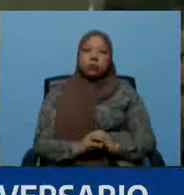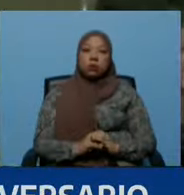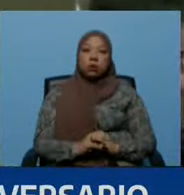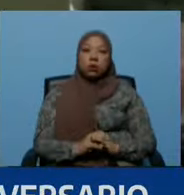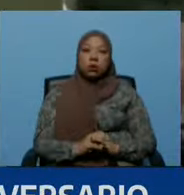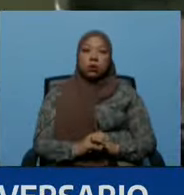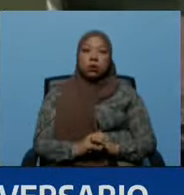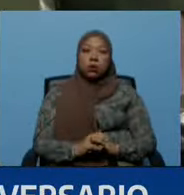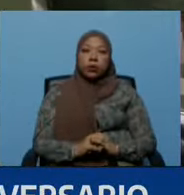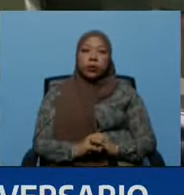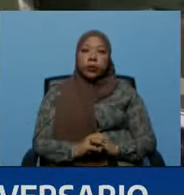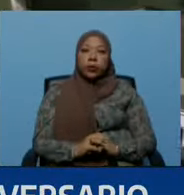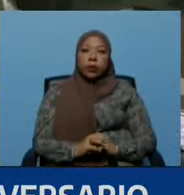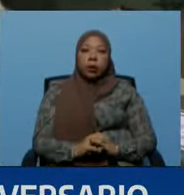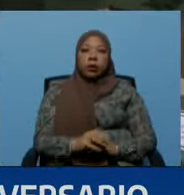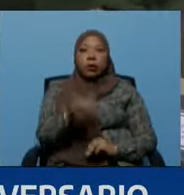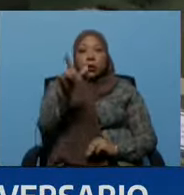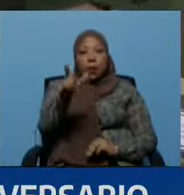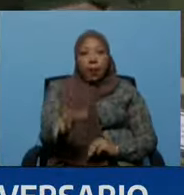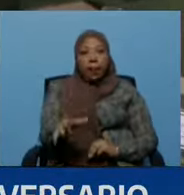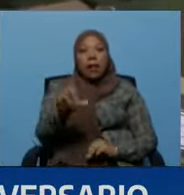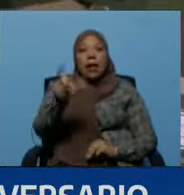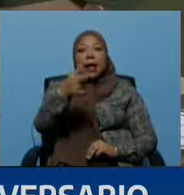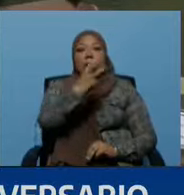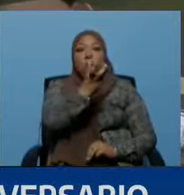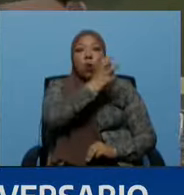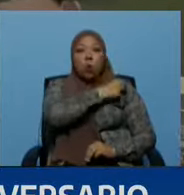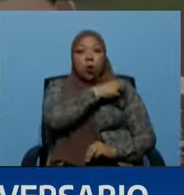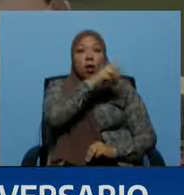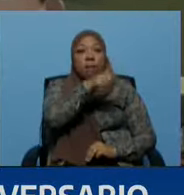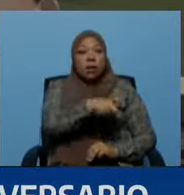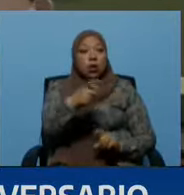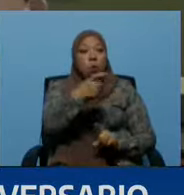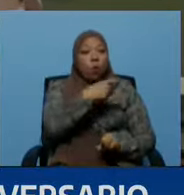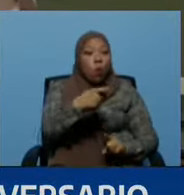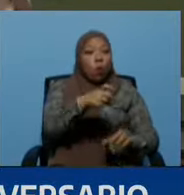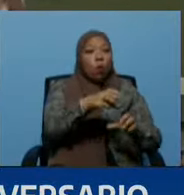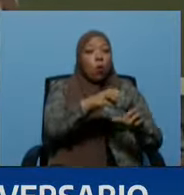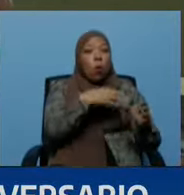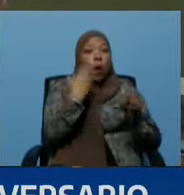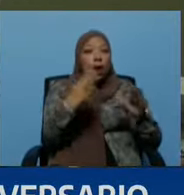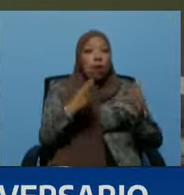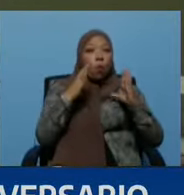Y el general Parra Hernández, que recogió el cadáver de este sargento,